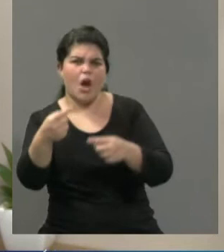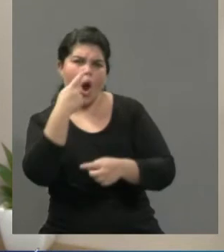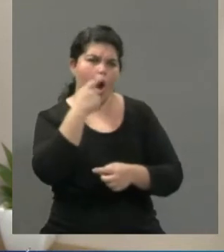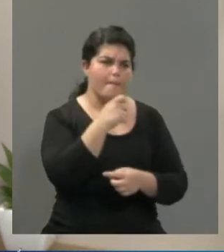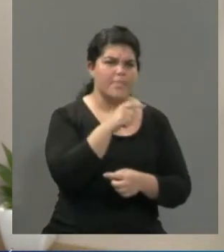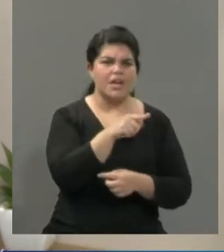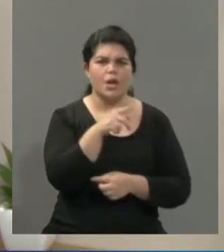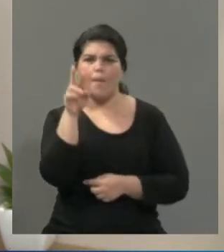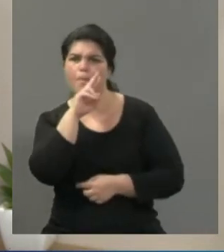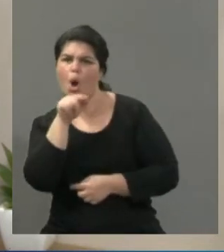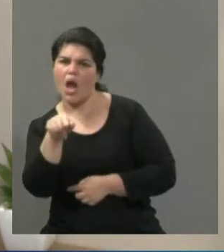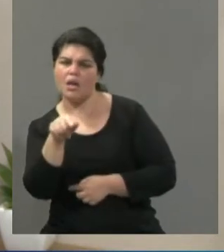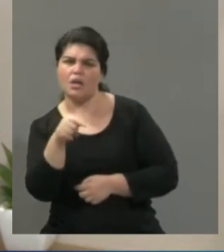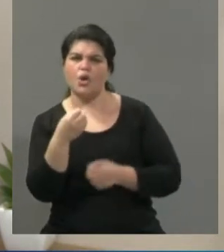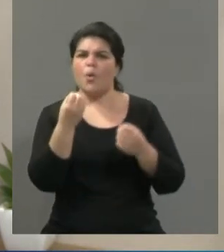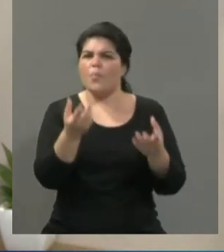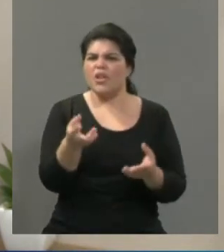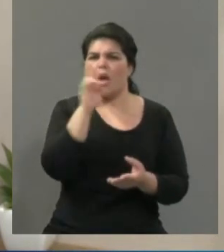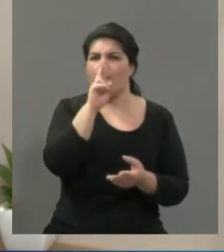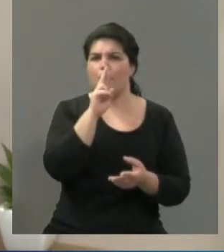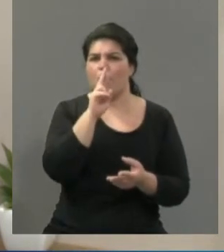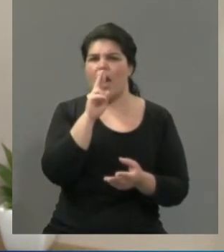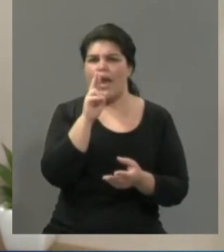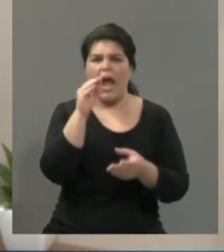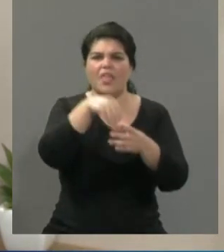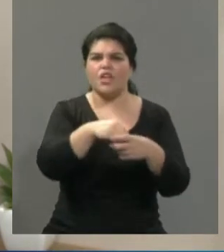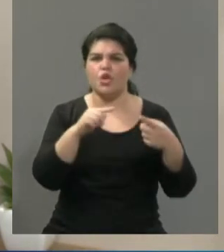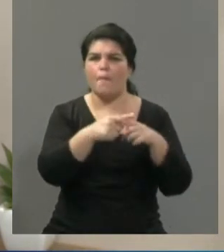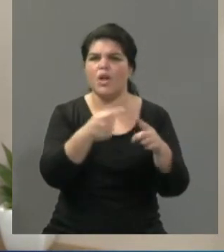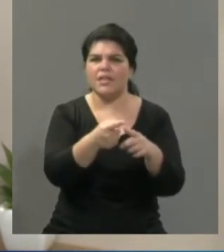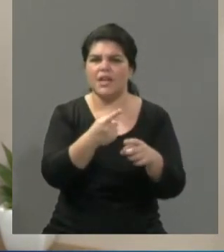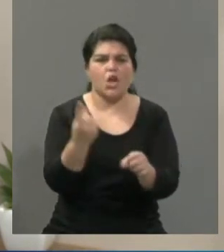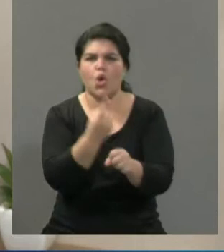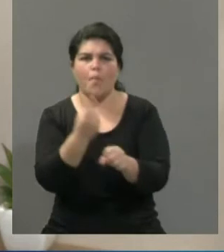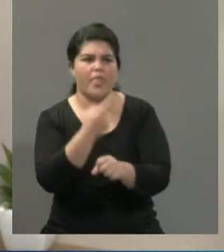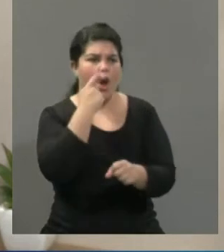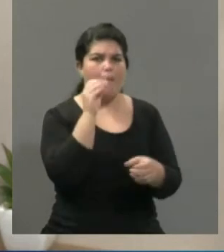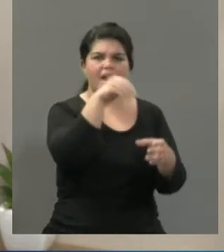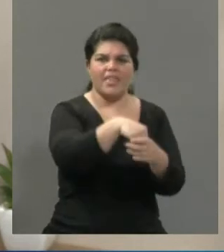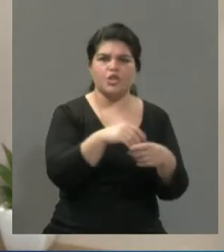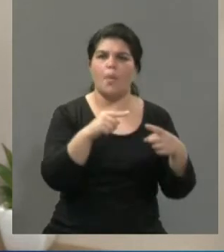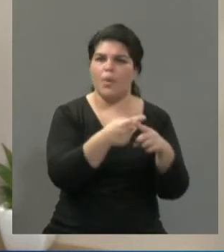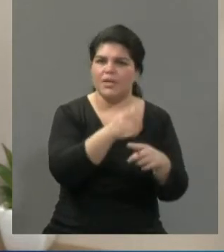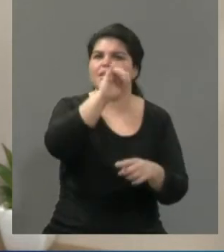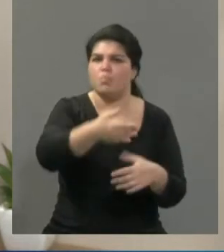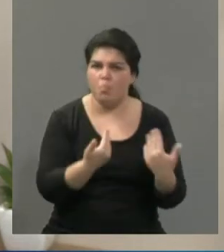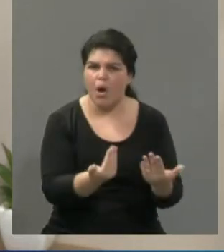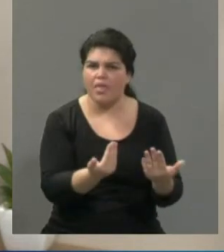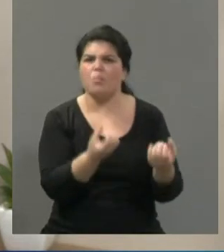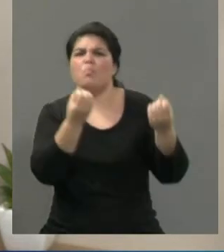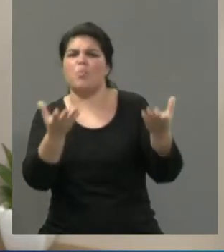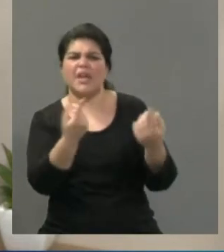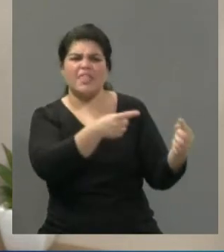los varones pueden hacer política y a las mujeres se nos tiene que descalificar por el ámbito sexual? ¿Por qué? ¿Qué raíces tiene?